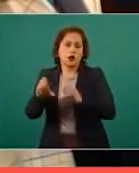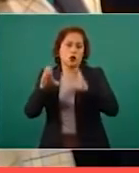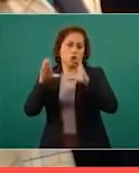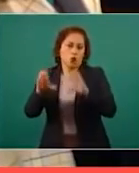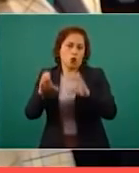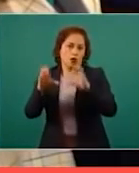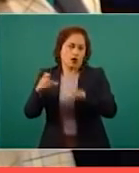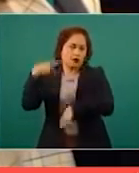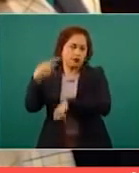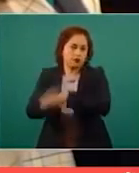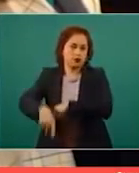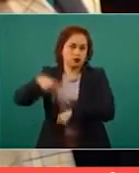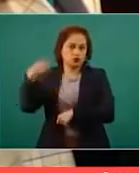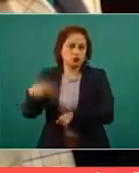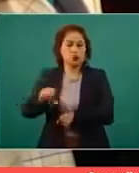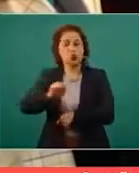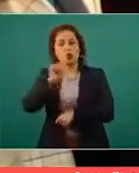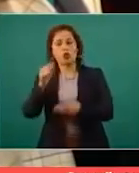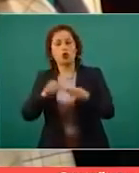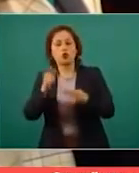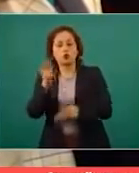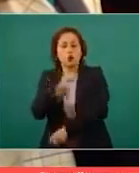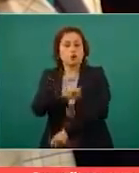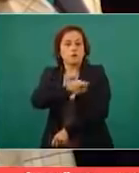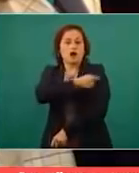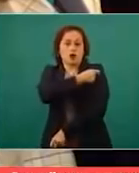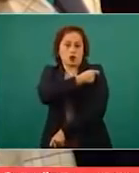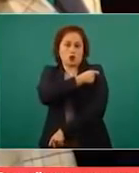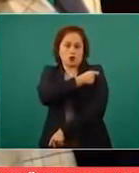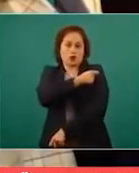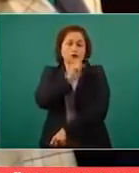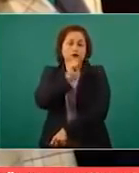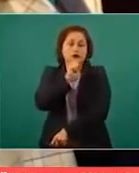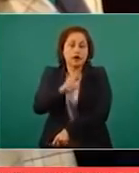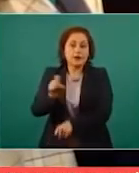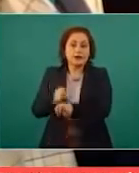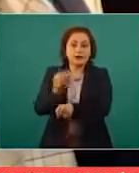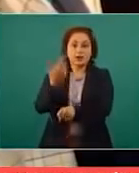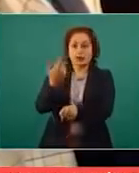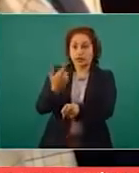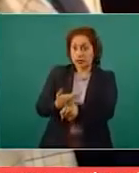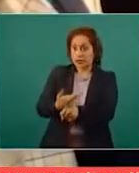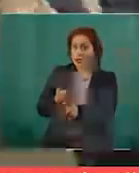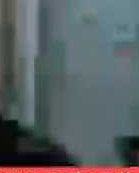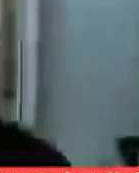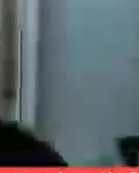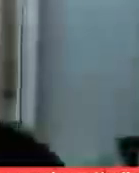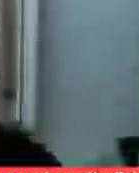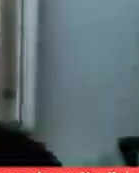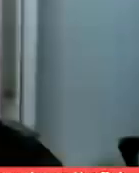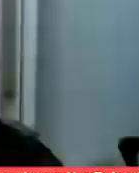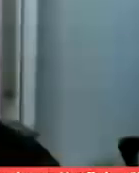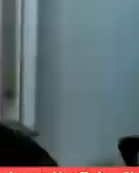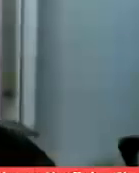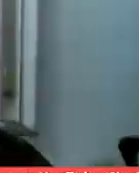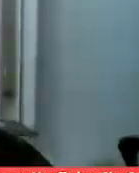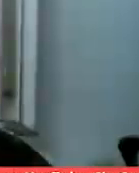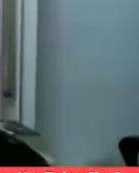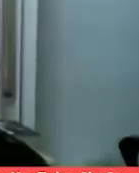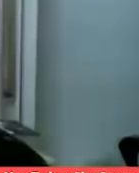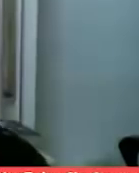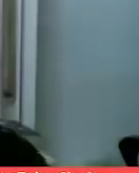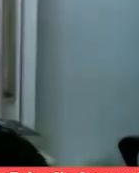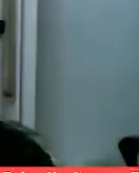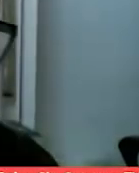a organizar y a garantizar un acceso justo y equitativo a las vacunas haya estado prácticamente